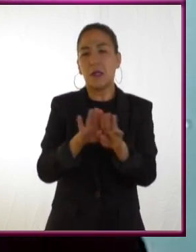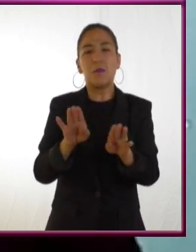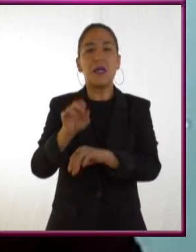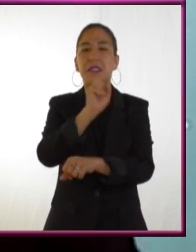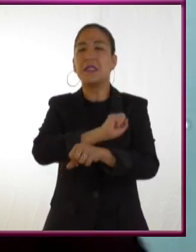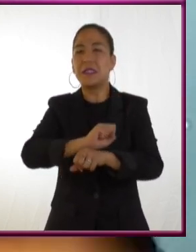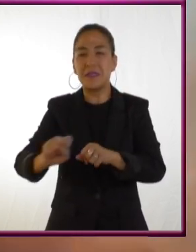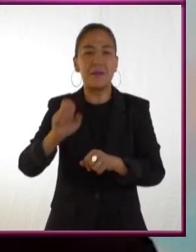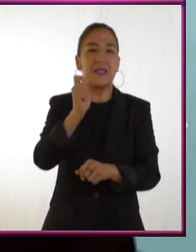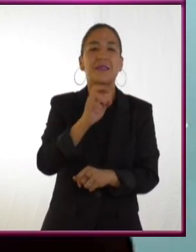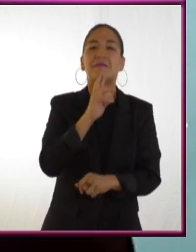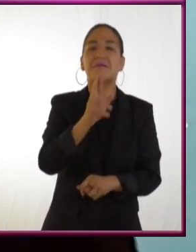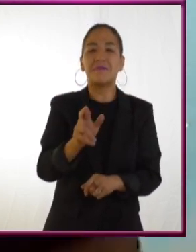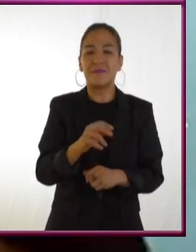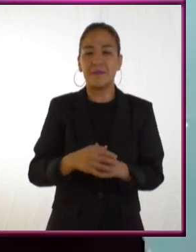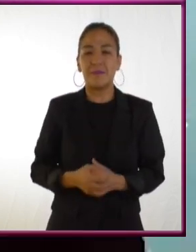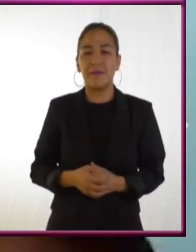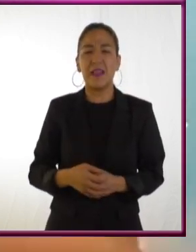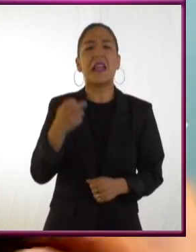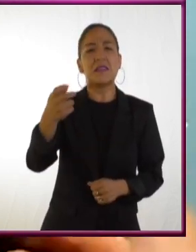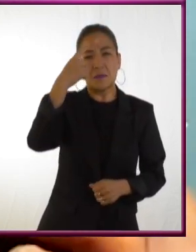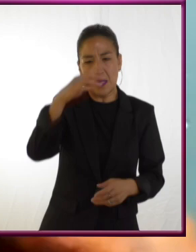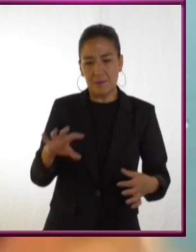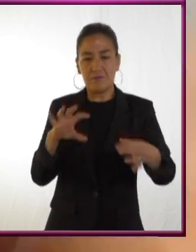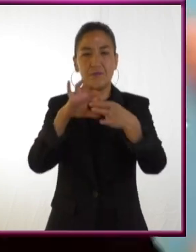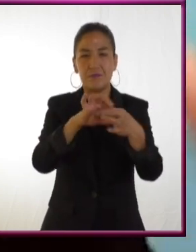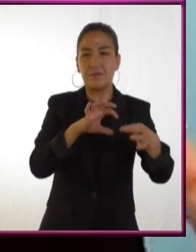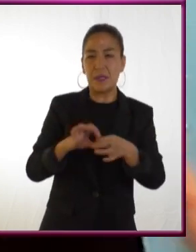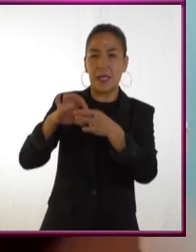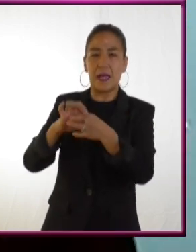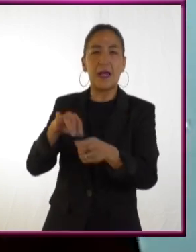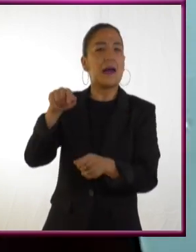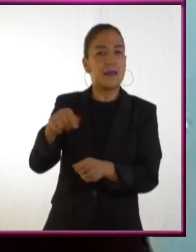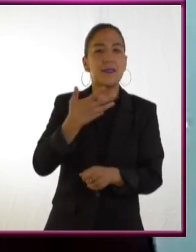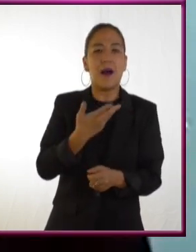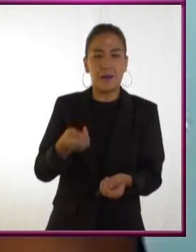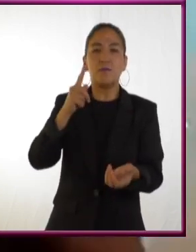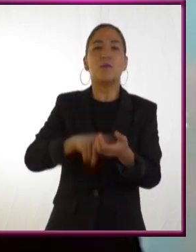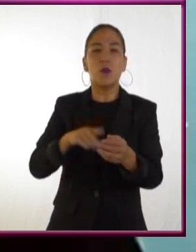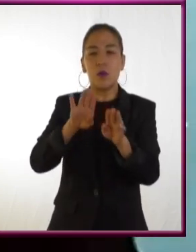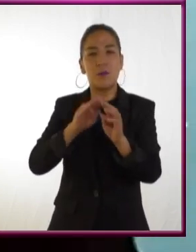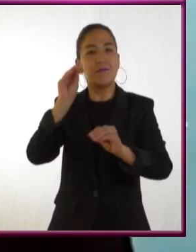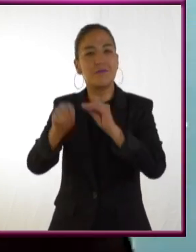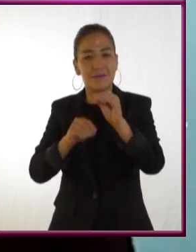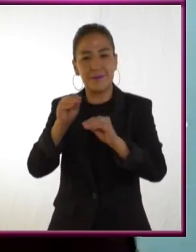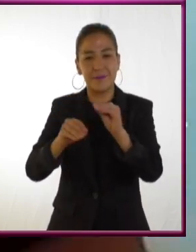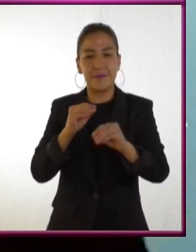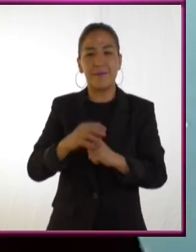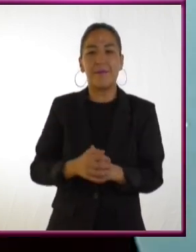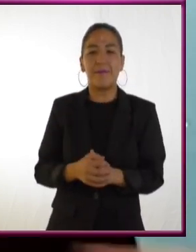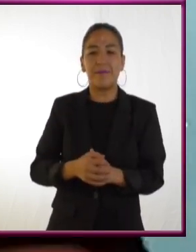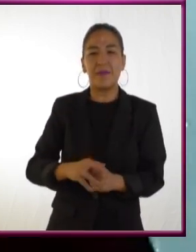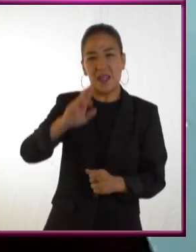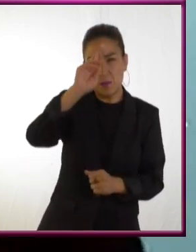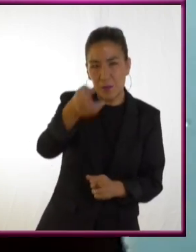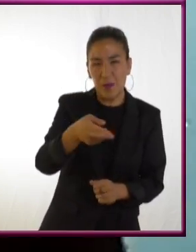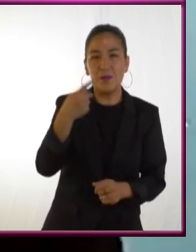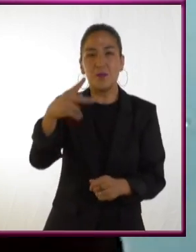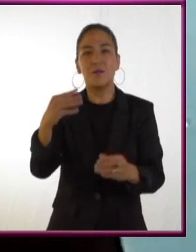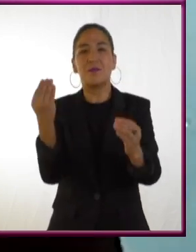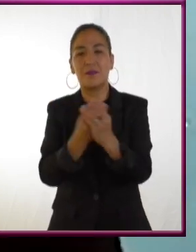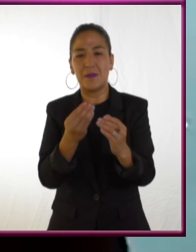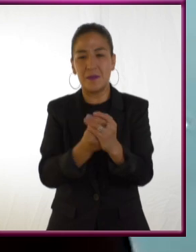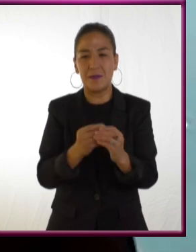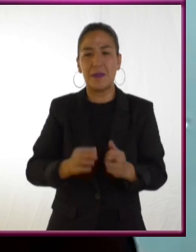grafo simple, una gráfica muy sencilla, que solamente va a contemplar relaciones entre elementos. Sobre esto podemos empezar a montarle otro tipo de restricciones